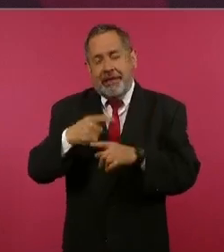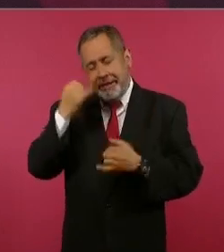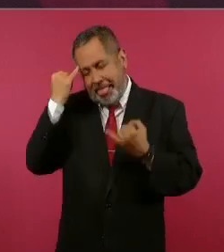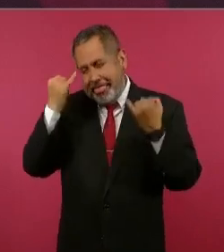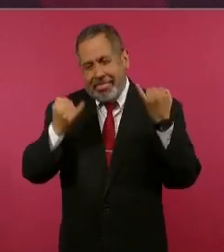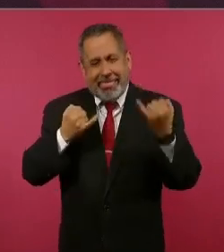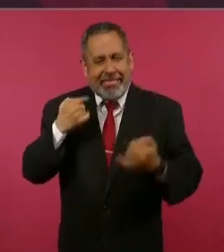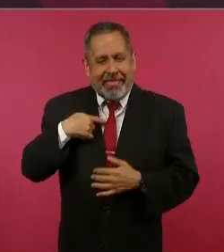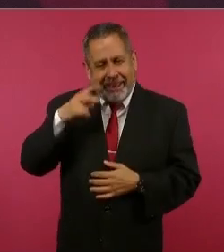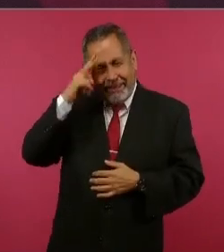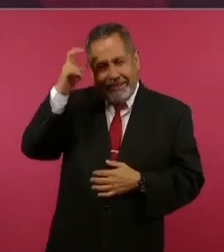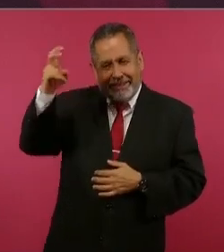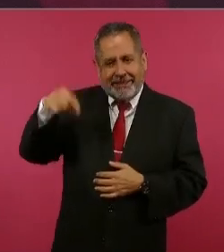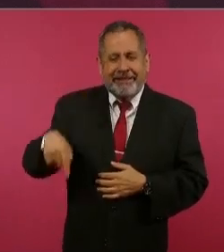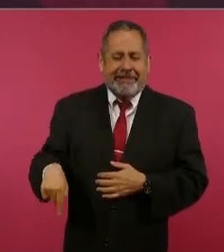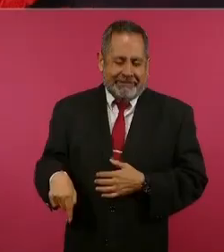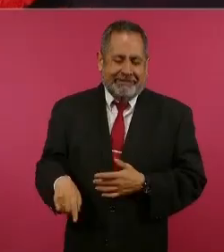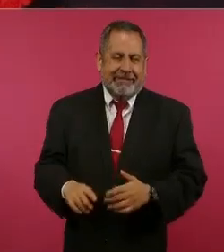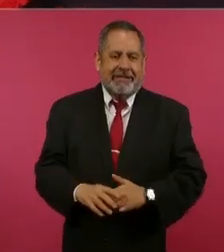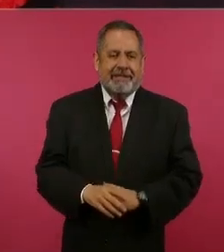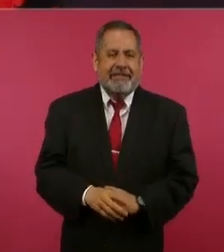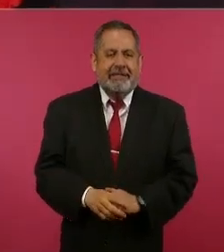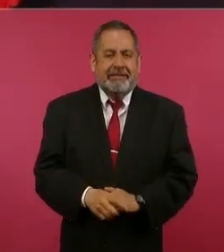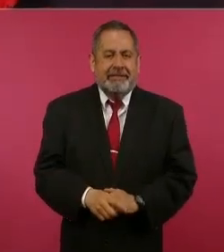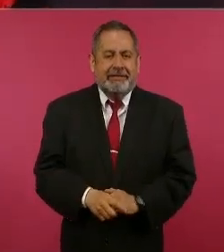Era cuando…